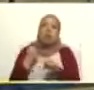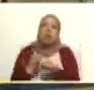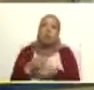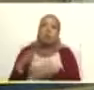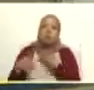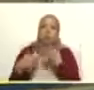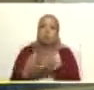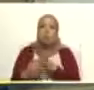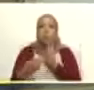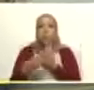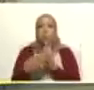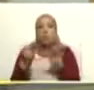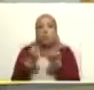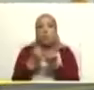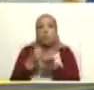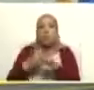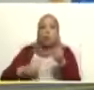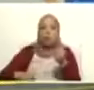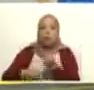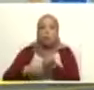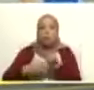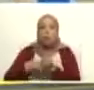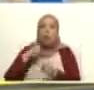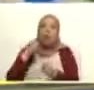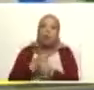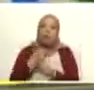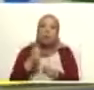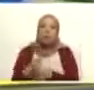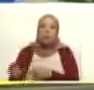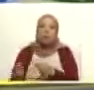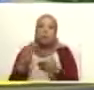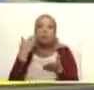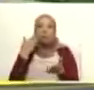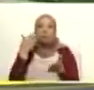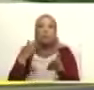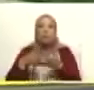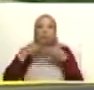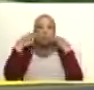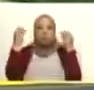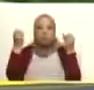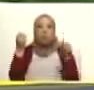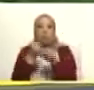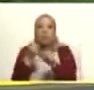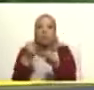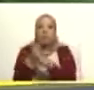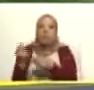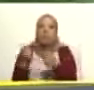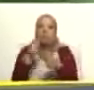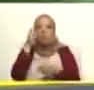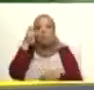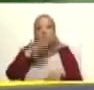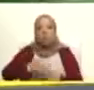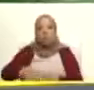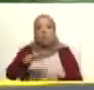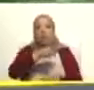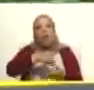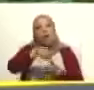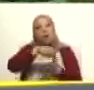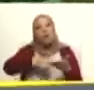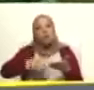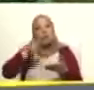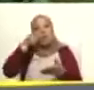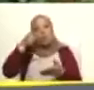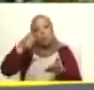proceso simbólico, están dando un aporte fundamental. Y se sentían muy orgullosos, se sienten muy orgullosos de poder dejar su firma, su